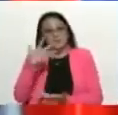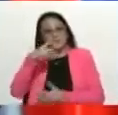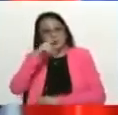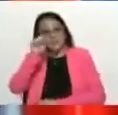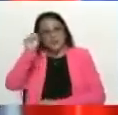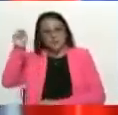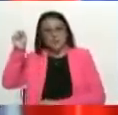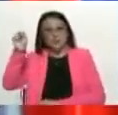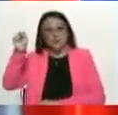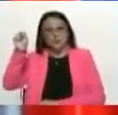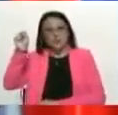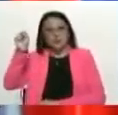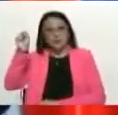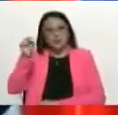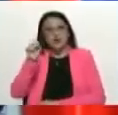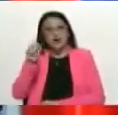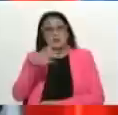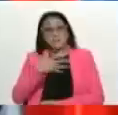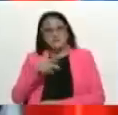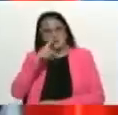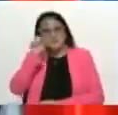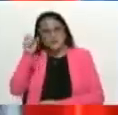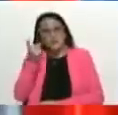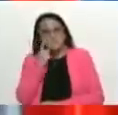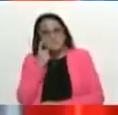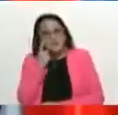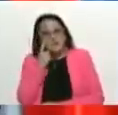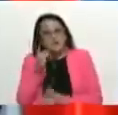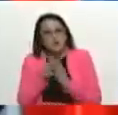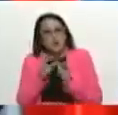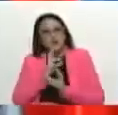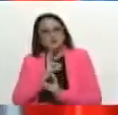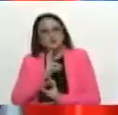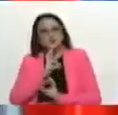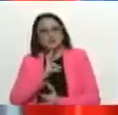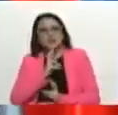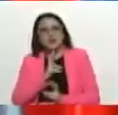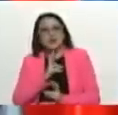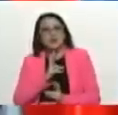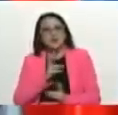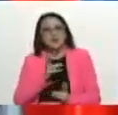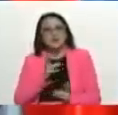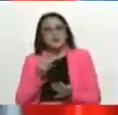Maduro, que está muy pendiente de cada uno de los resultados de estos